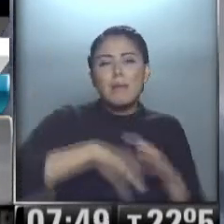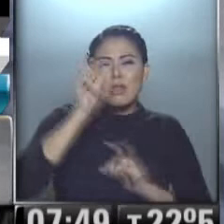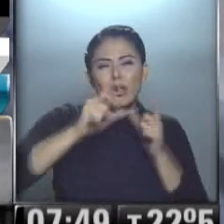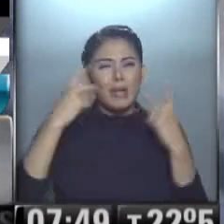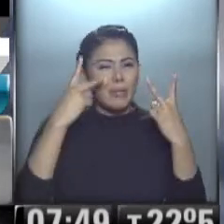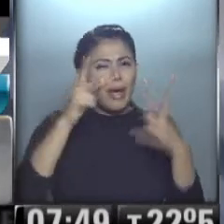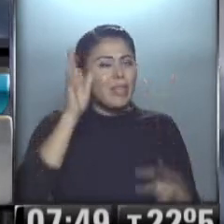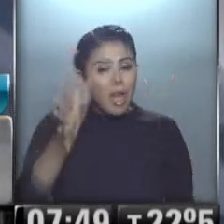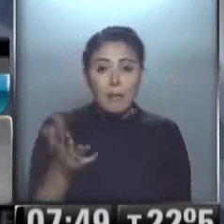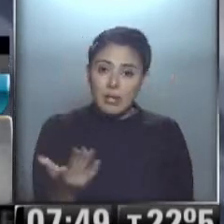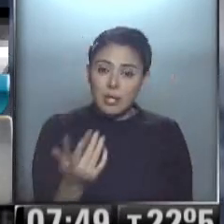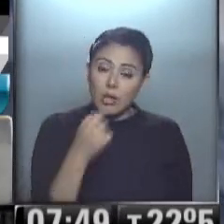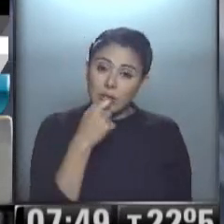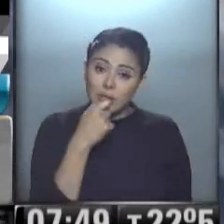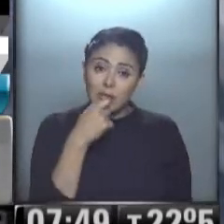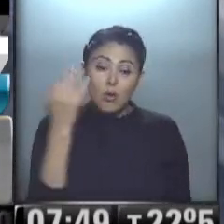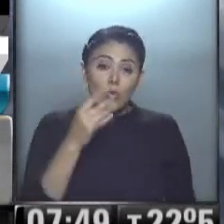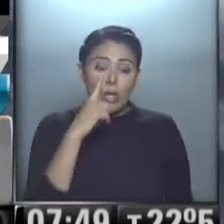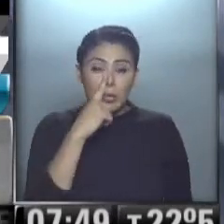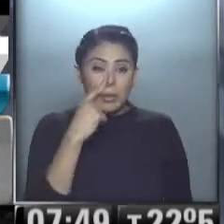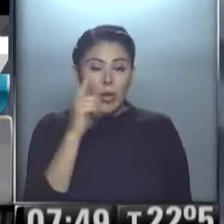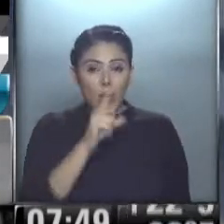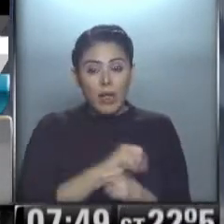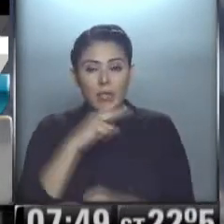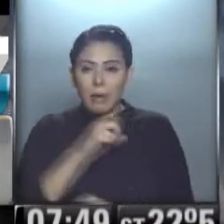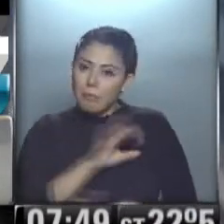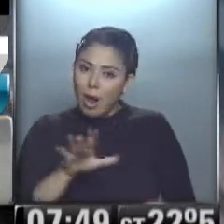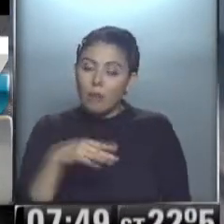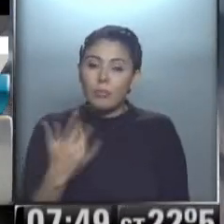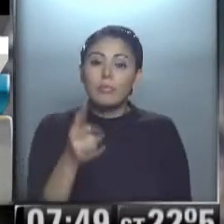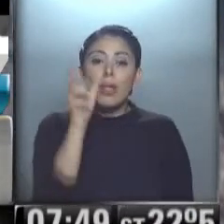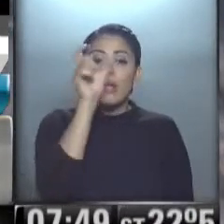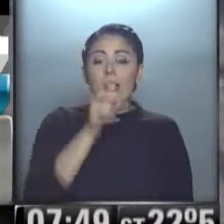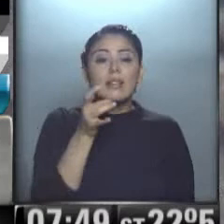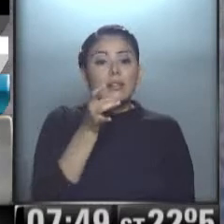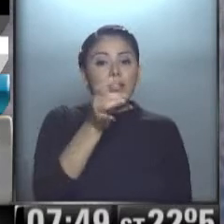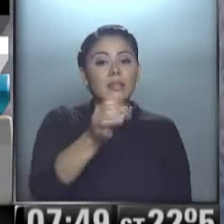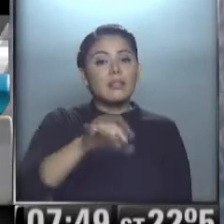personas viajando en el tren. Los trenes suburbanos transportan a miles de personas de los alrededores hacia